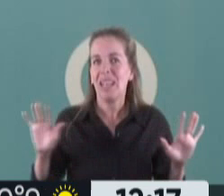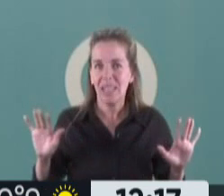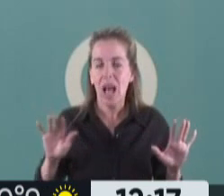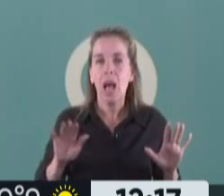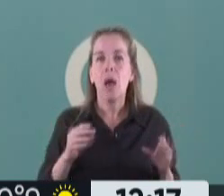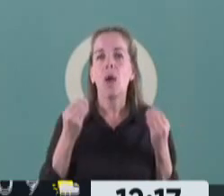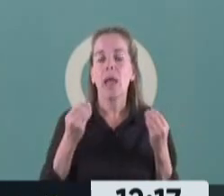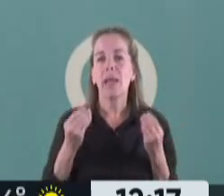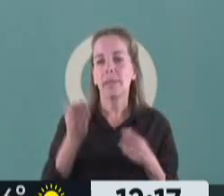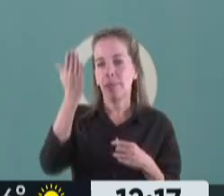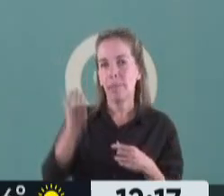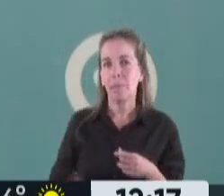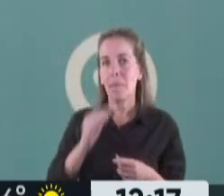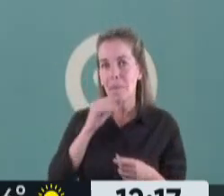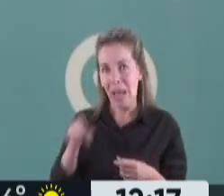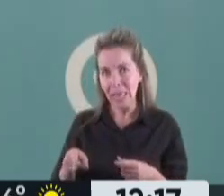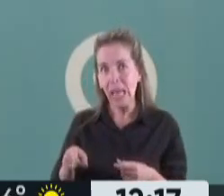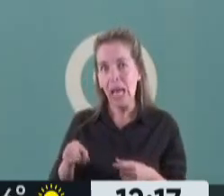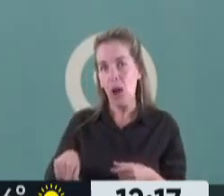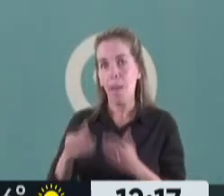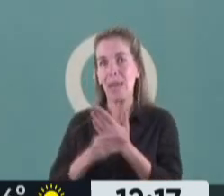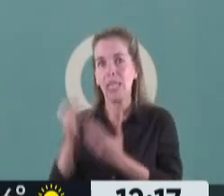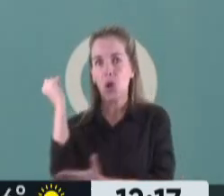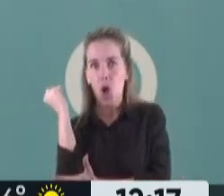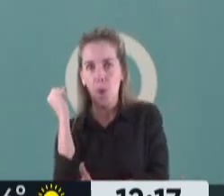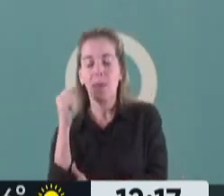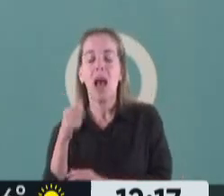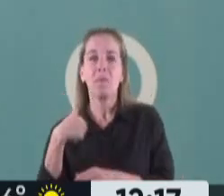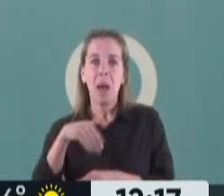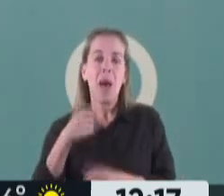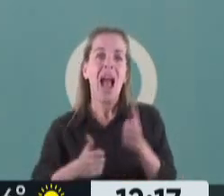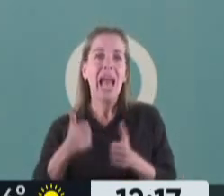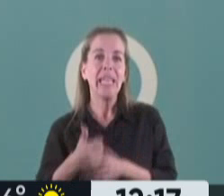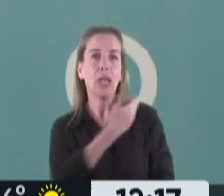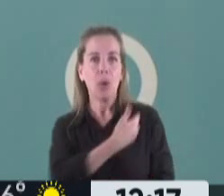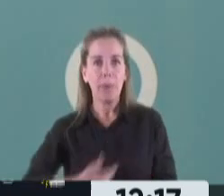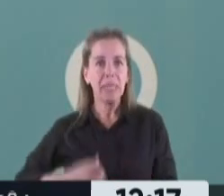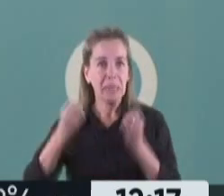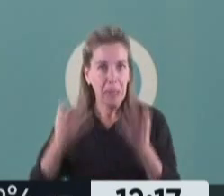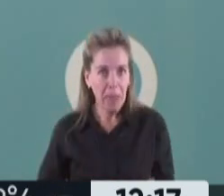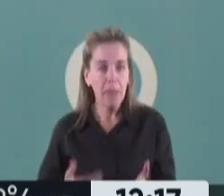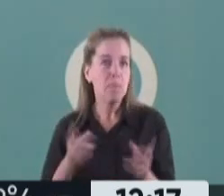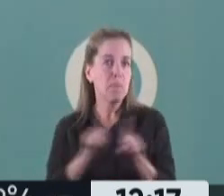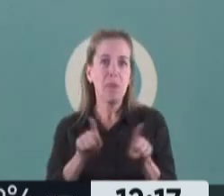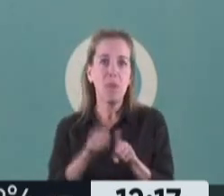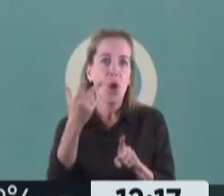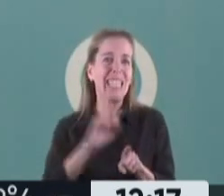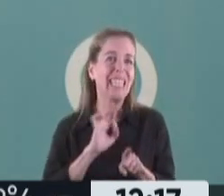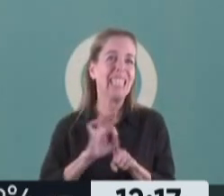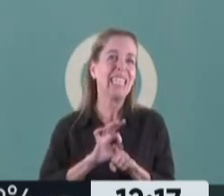presencia de un compañero que es nuestro candidato a presidente, que viene transitando el mismo camino que todo el espacio político hace 3 años y medio,